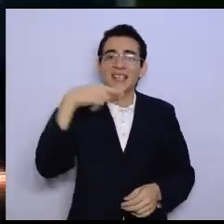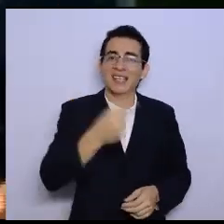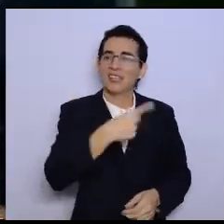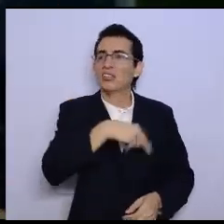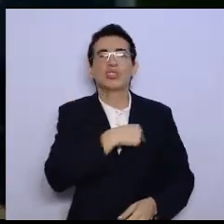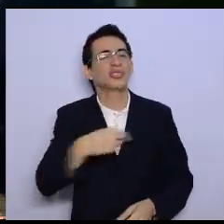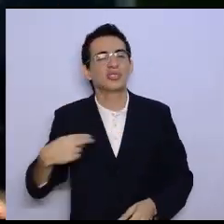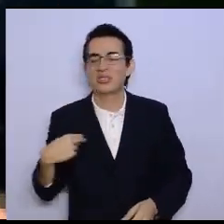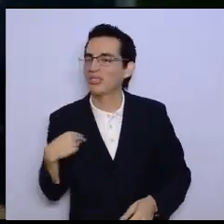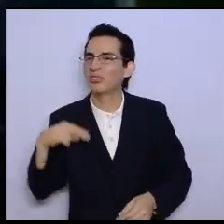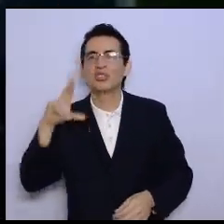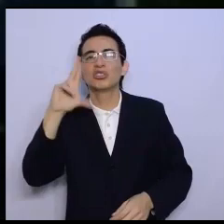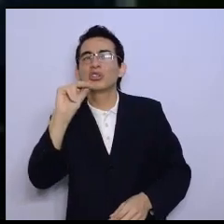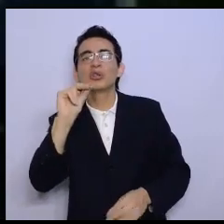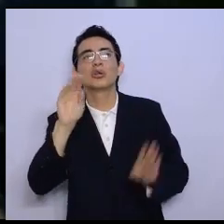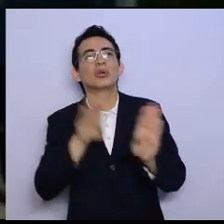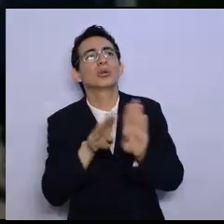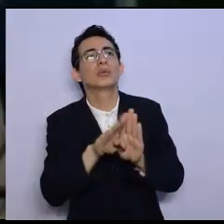le estimamos.